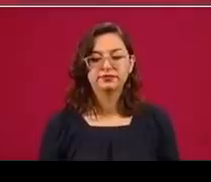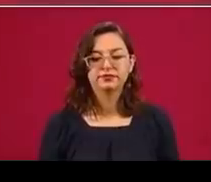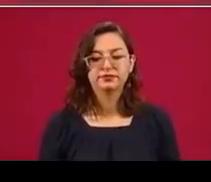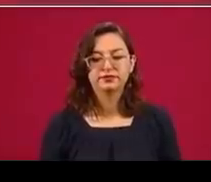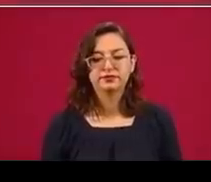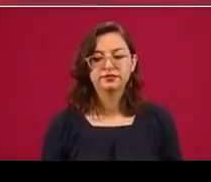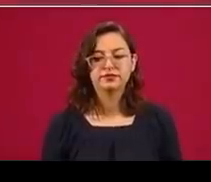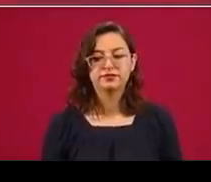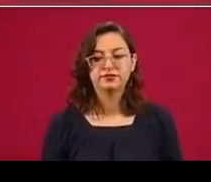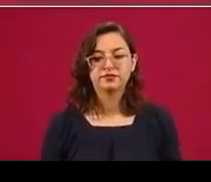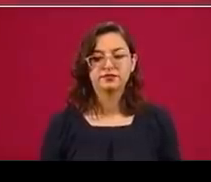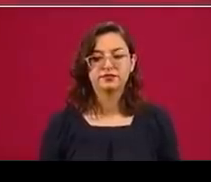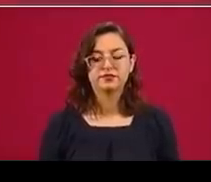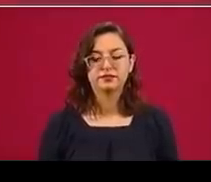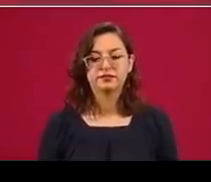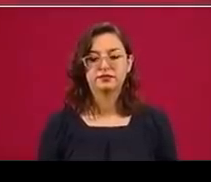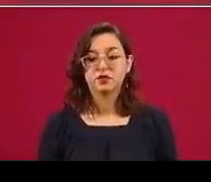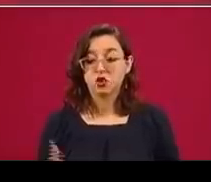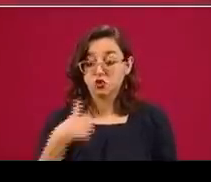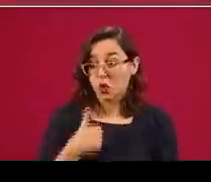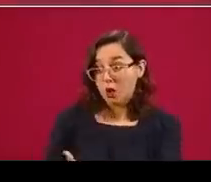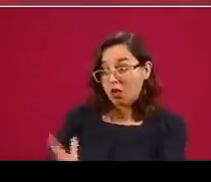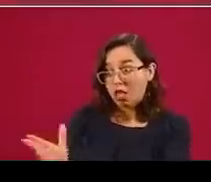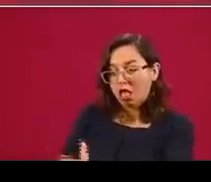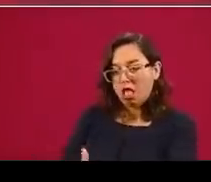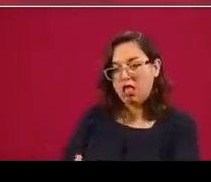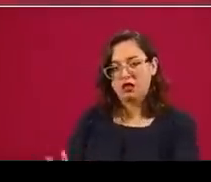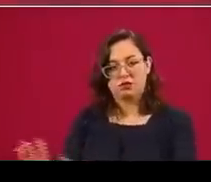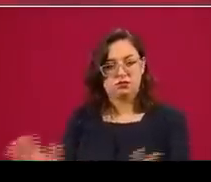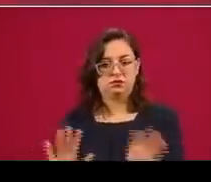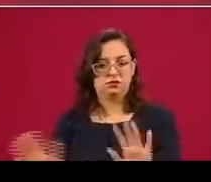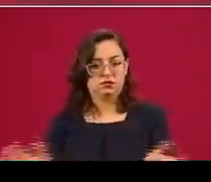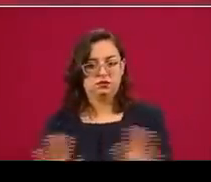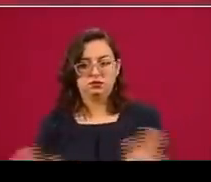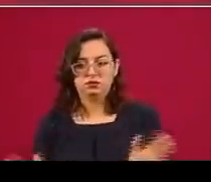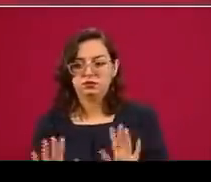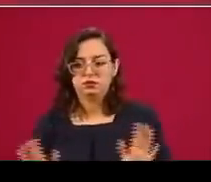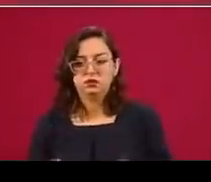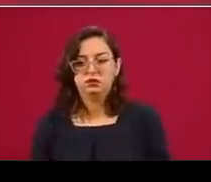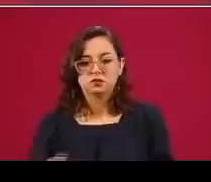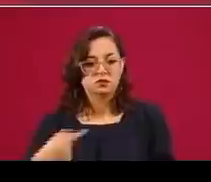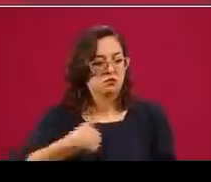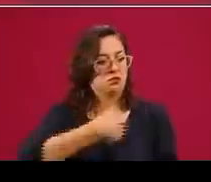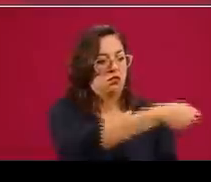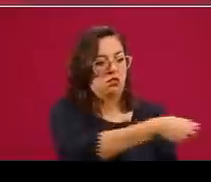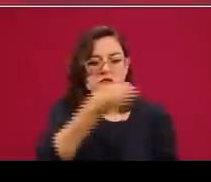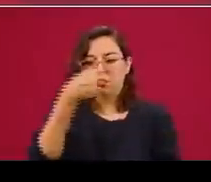Eso no es injerencismo. Nosotros no vamos a recomendar a nadie.